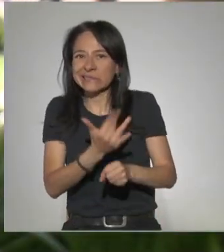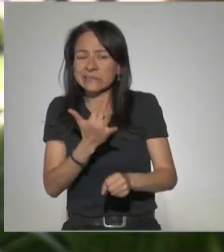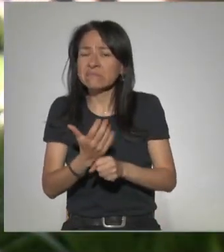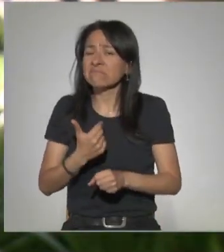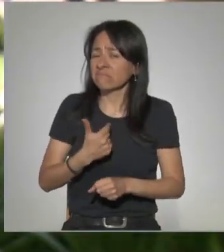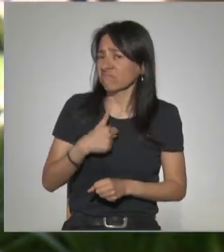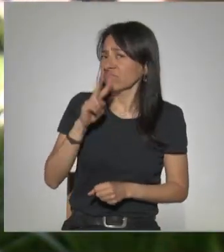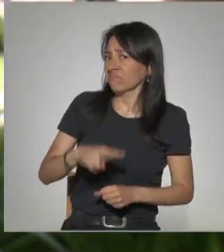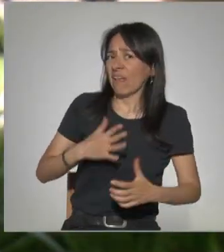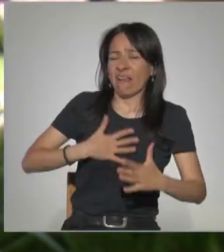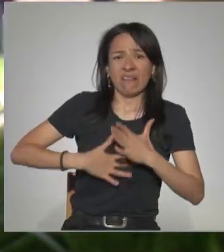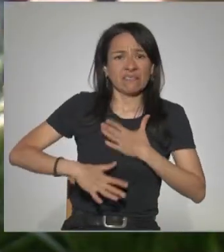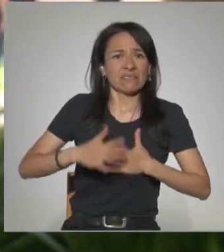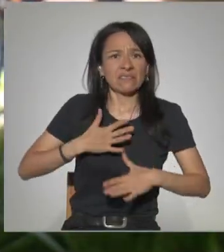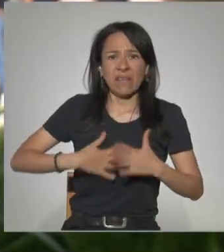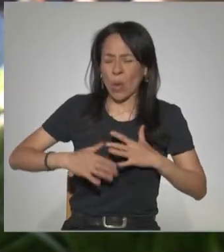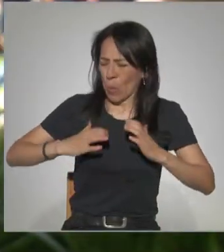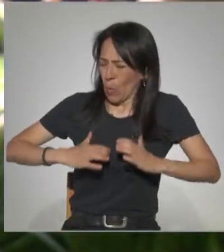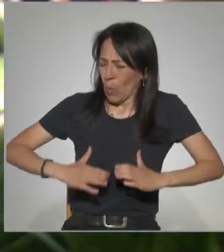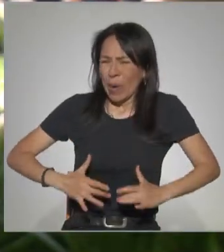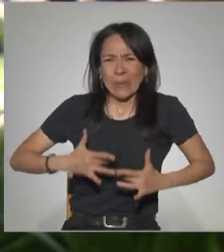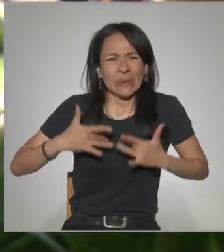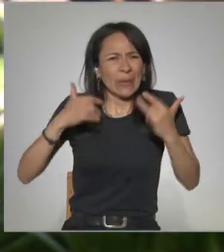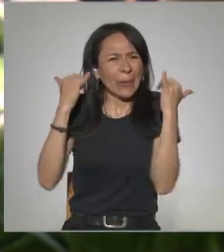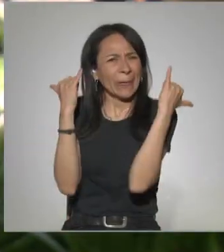muy pesado del cuerpo.